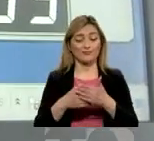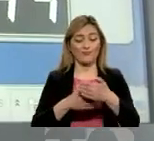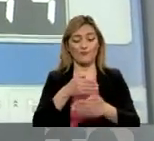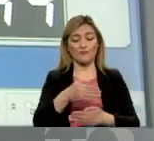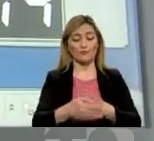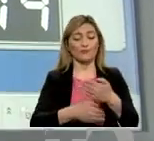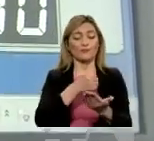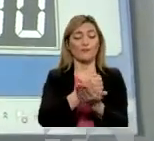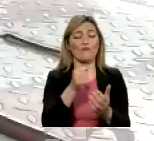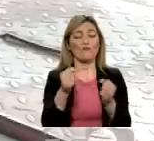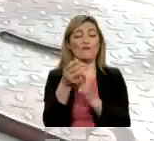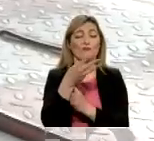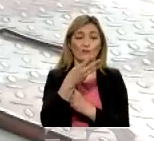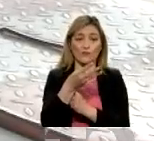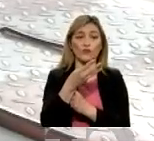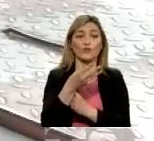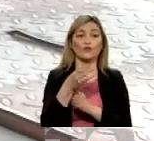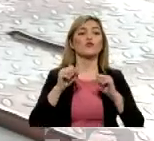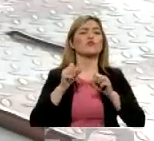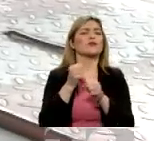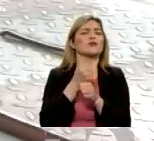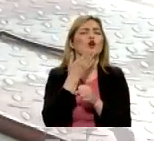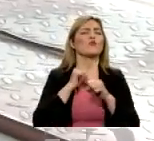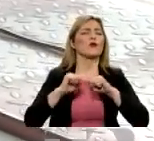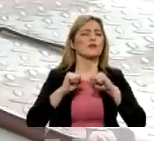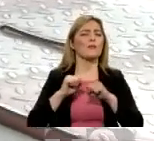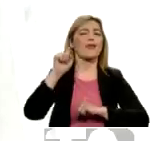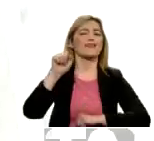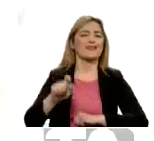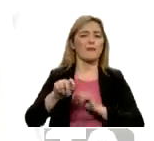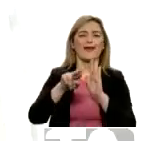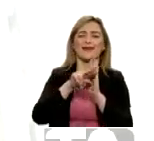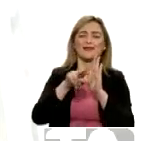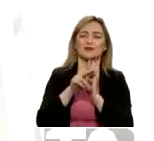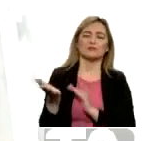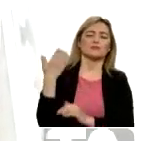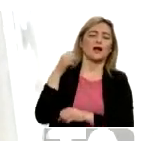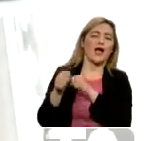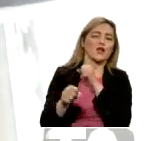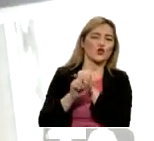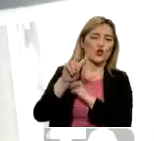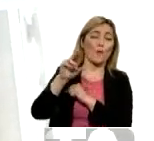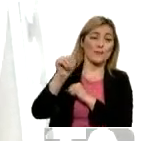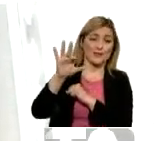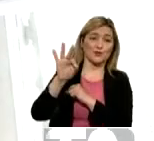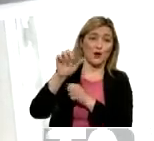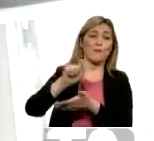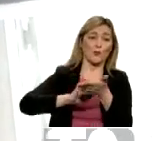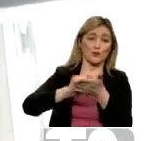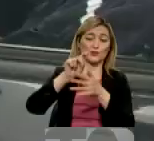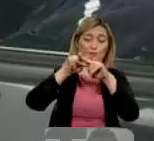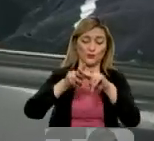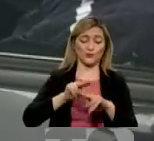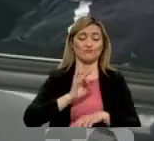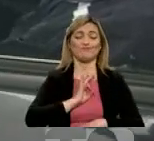proceso de matriculación en línea en quito para poder realizar el trámite entre otros requisitos hasta que el vehículo debe tener aprobado la